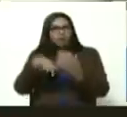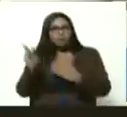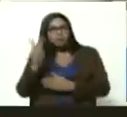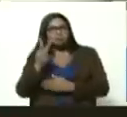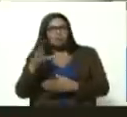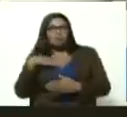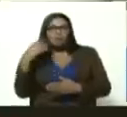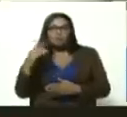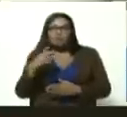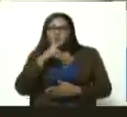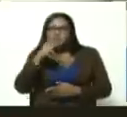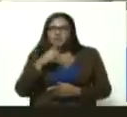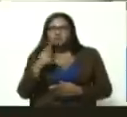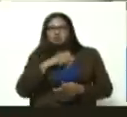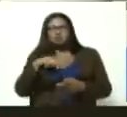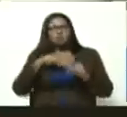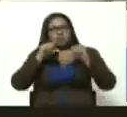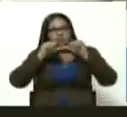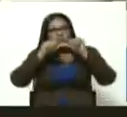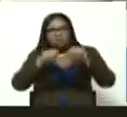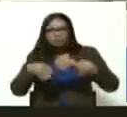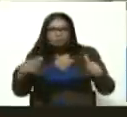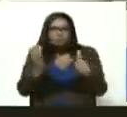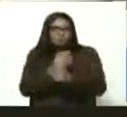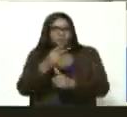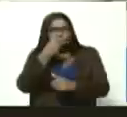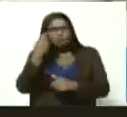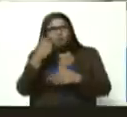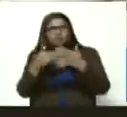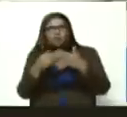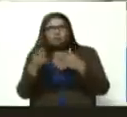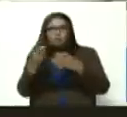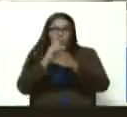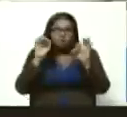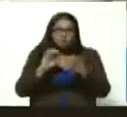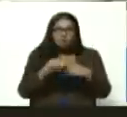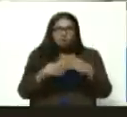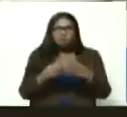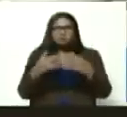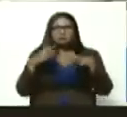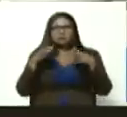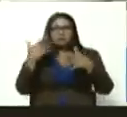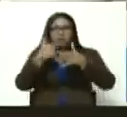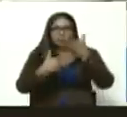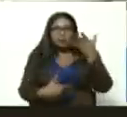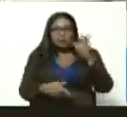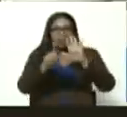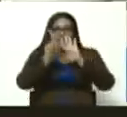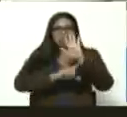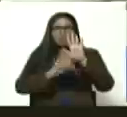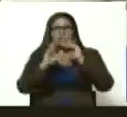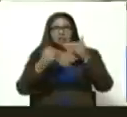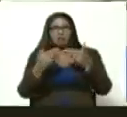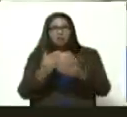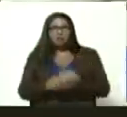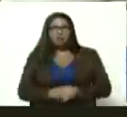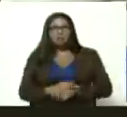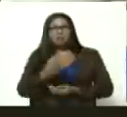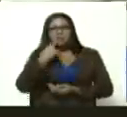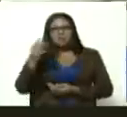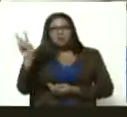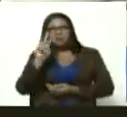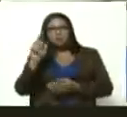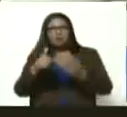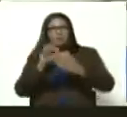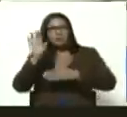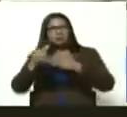y que seguiremos haciendo que ellos sacan una lista de ellos donde dice que venezuela es uno de